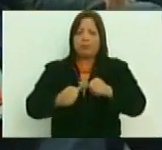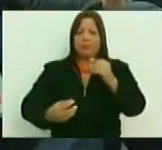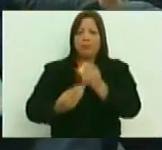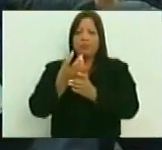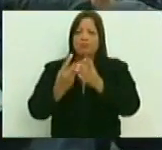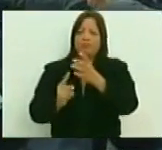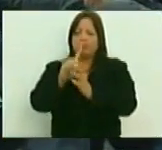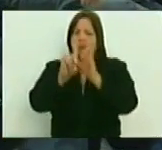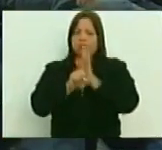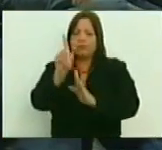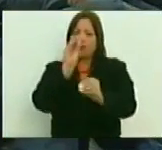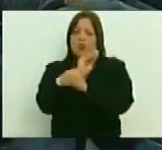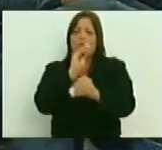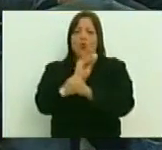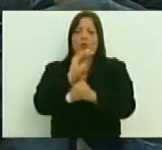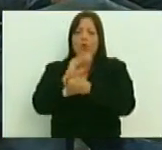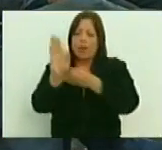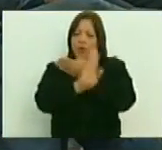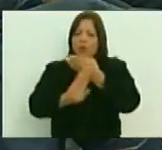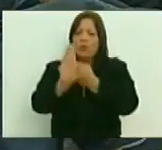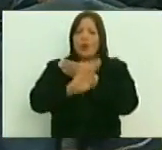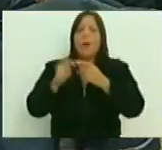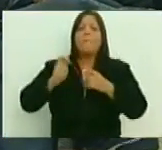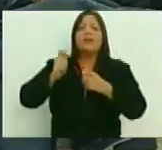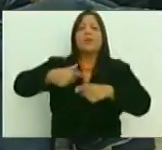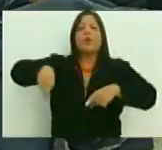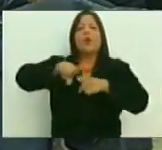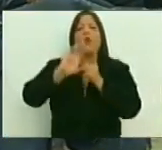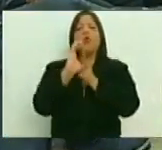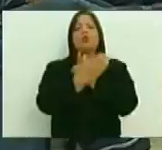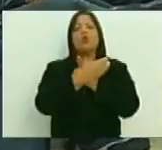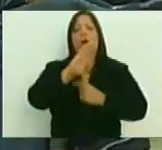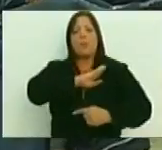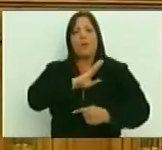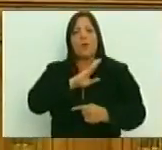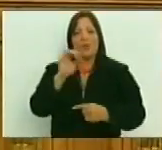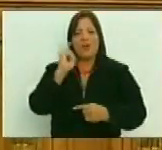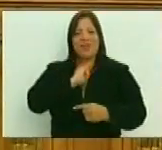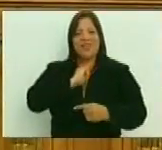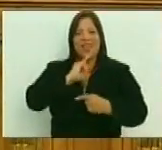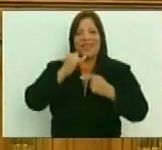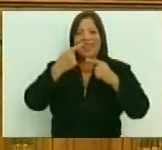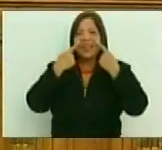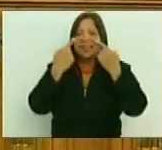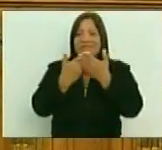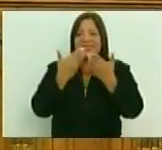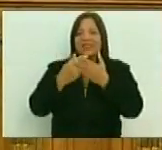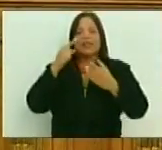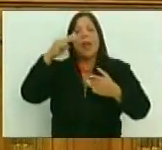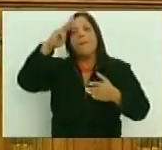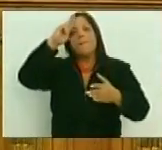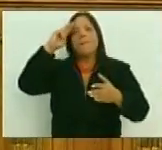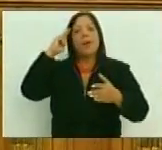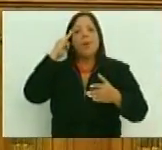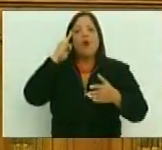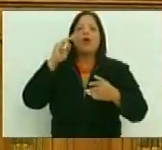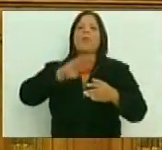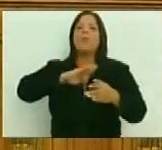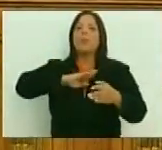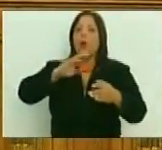enriquecimiento, conservación y restauración del patrimonio cultural tangible e intangible y la memoria histórica de la